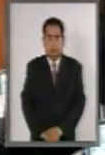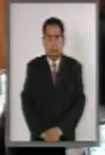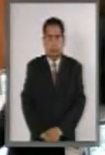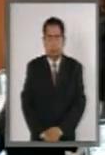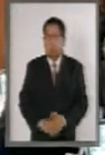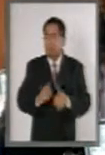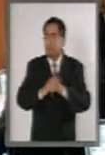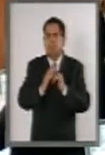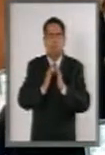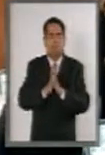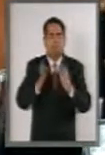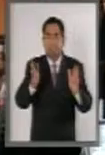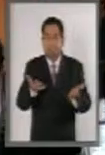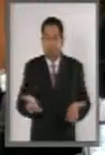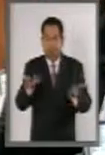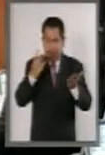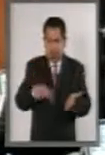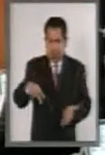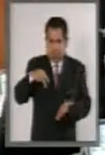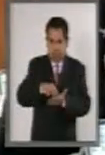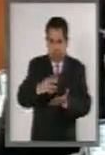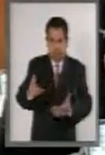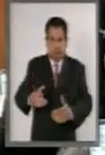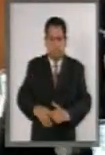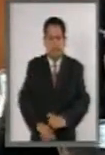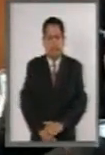Ruego a la asamblea ponerse de pie.